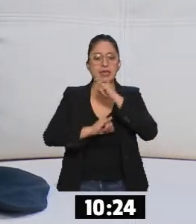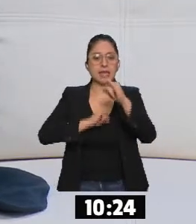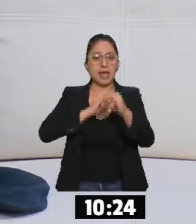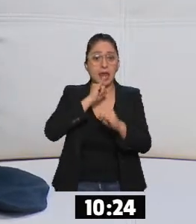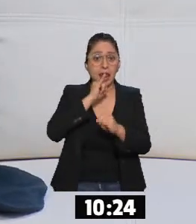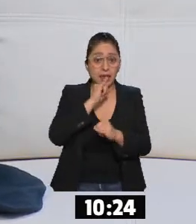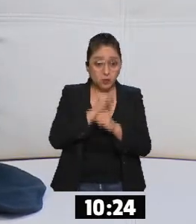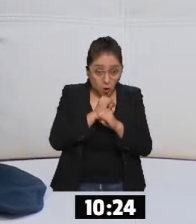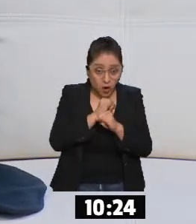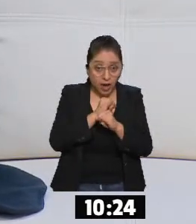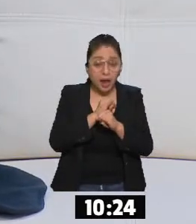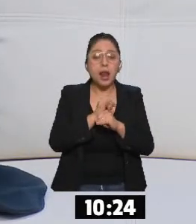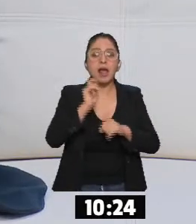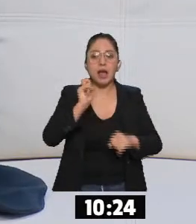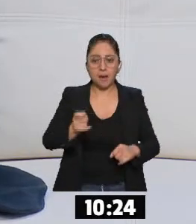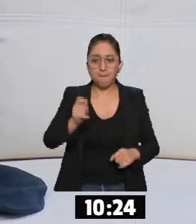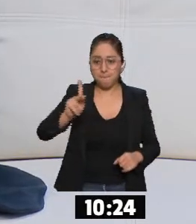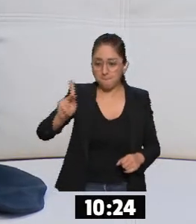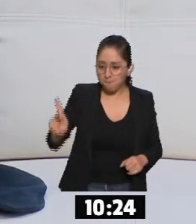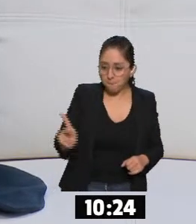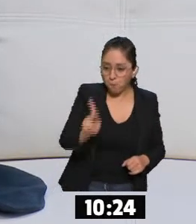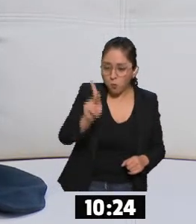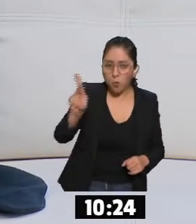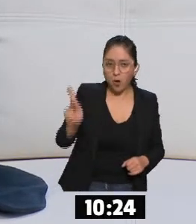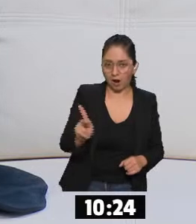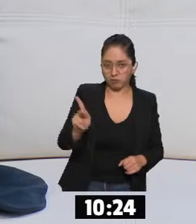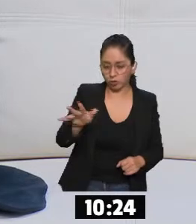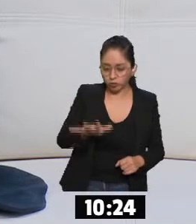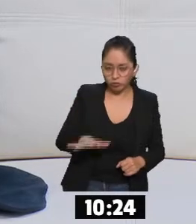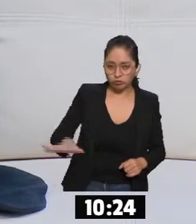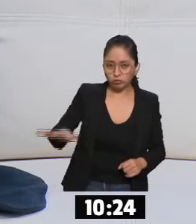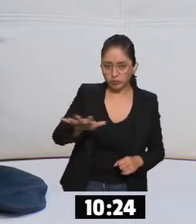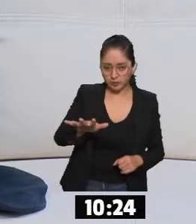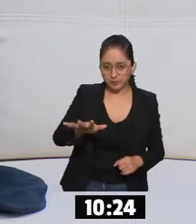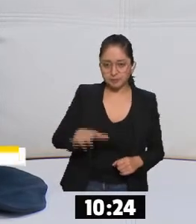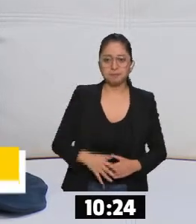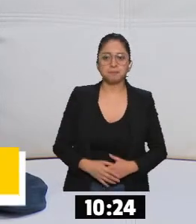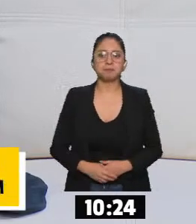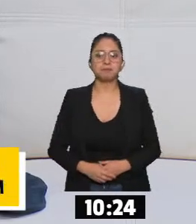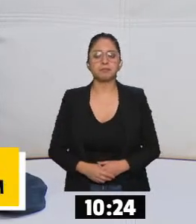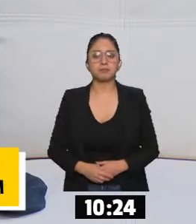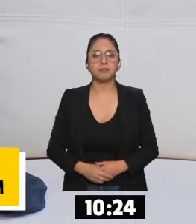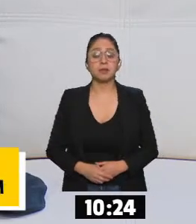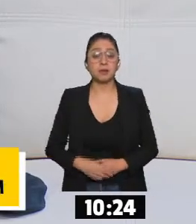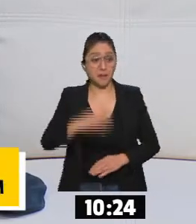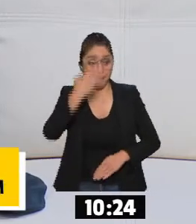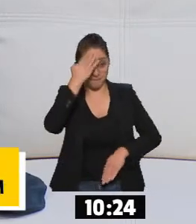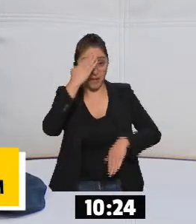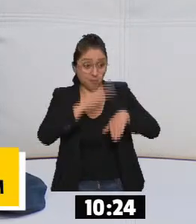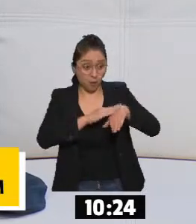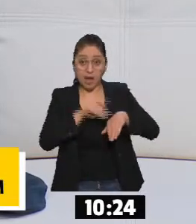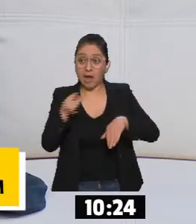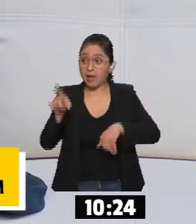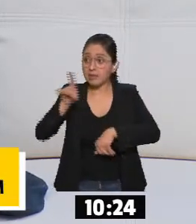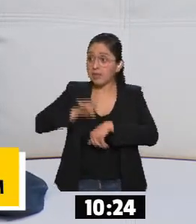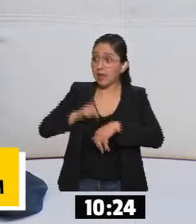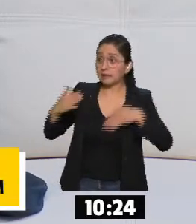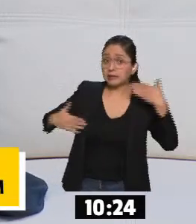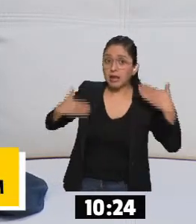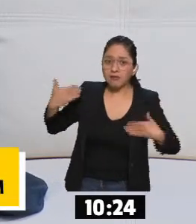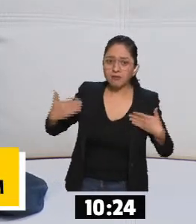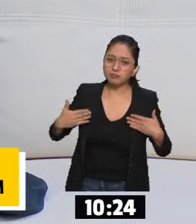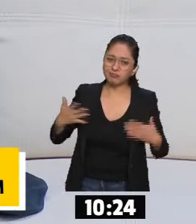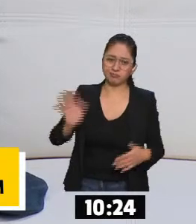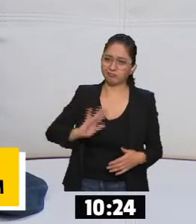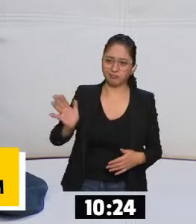los pueblos. Y, por supuesto, conmemoración, no festejo, pero sí aprovechando